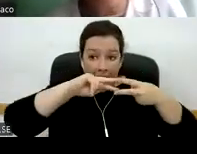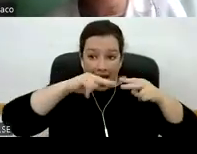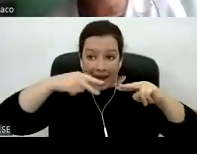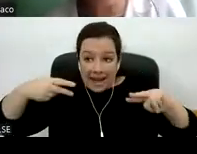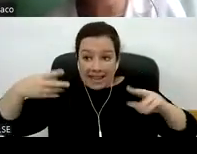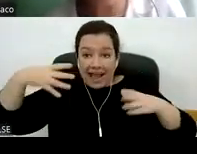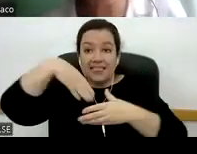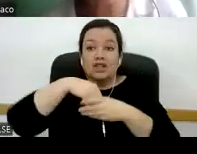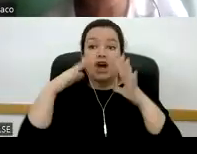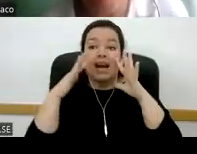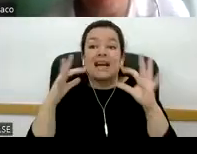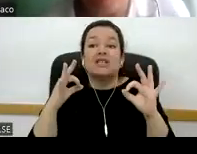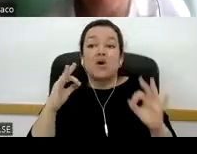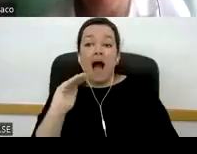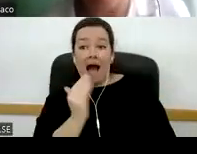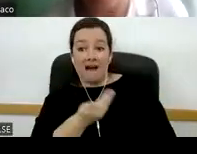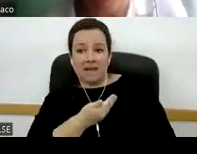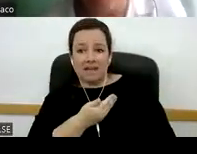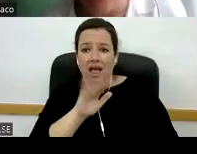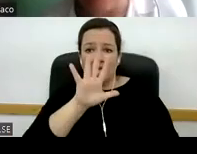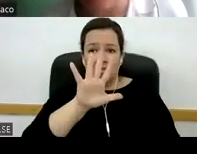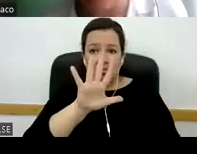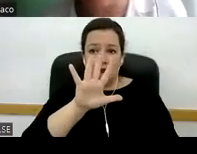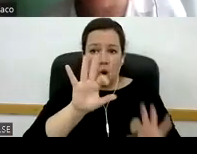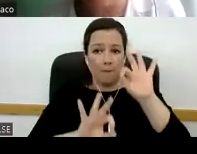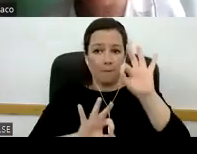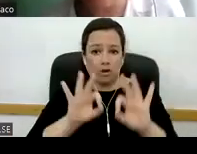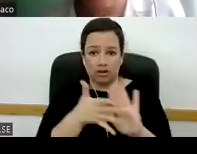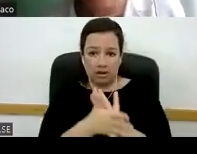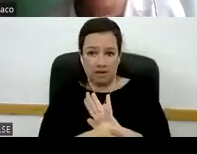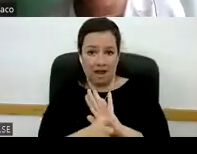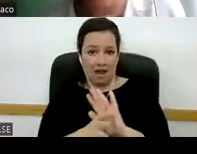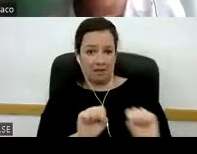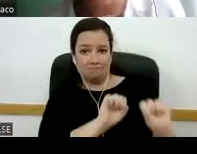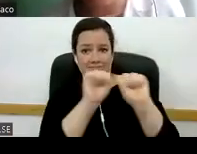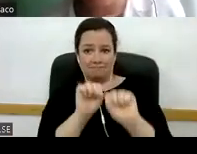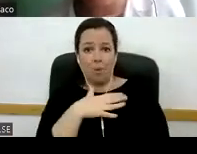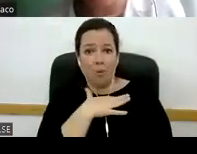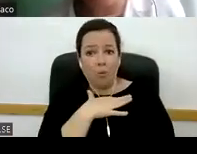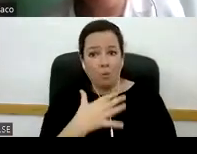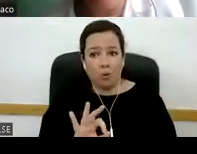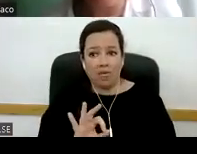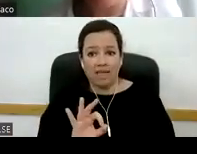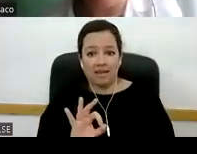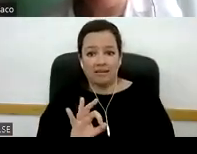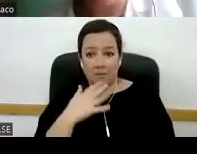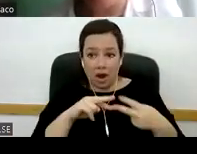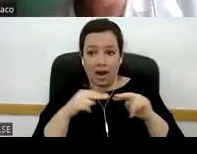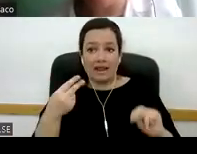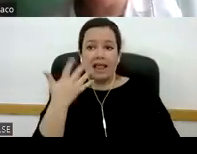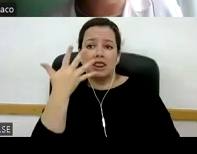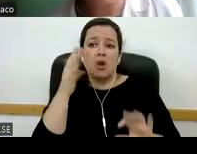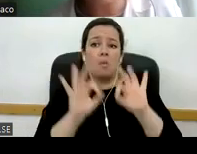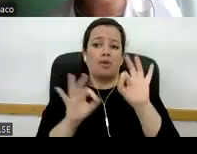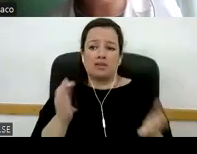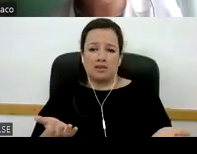el riesgo cardiovascular solo está aumentado en un 5%. O sea que podemos luchar contra ese riesgo, contra esa genética que no es tal genética.